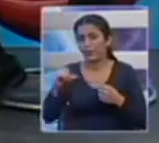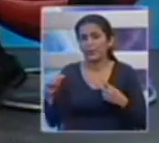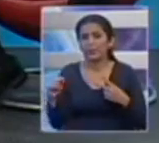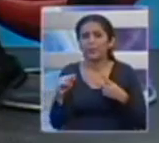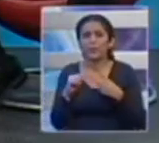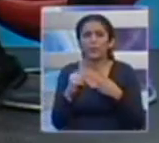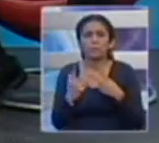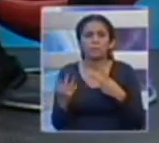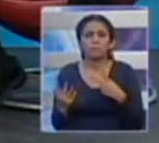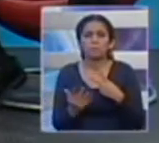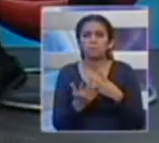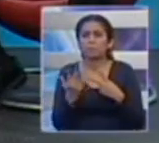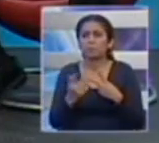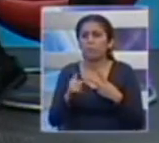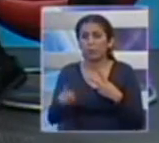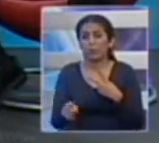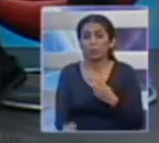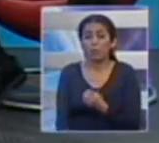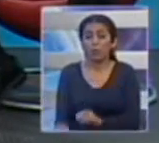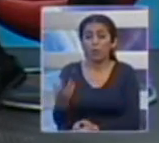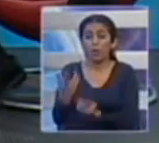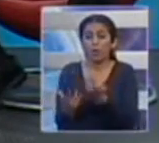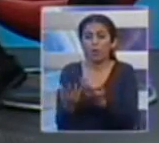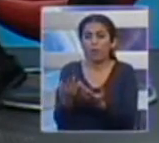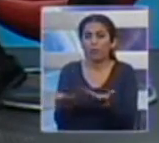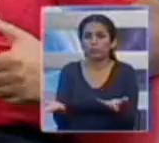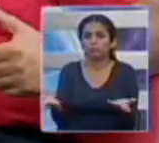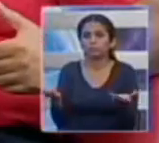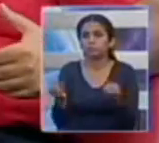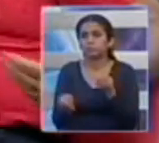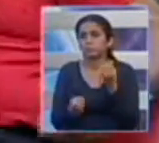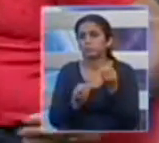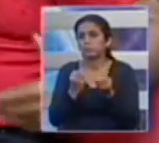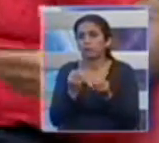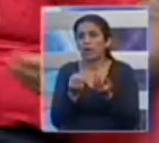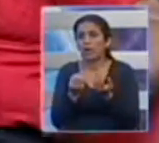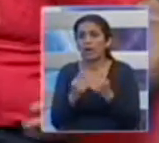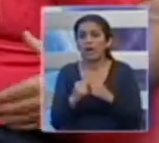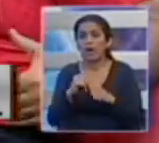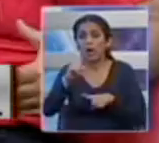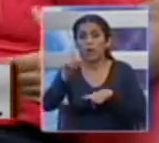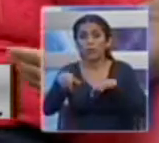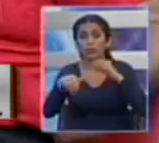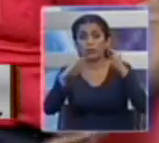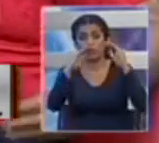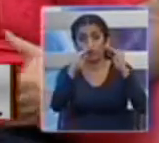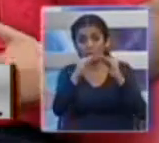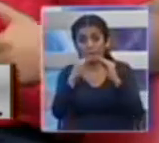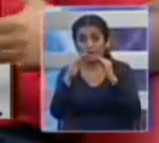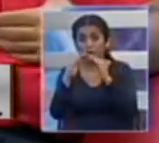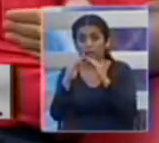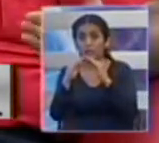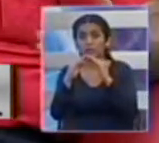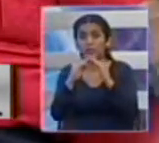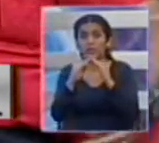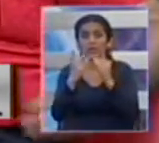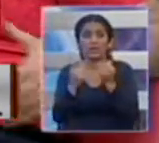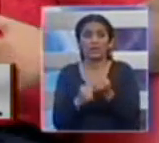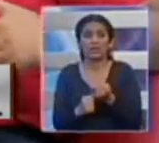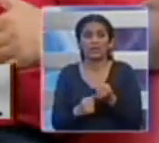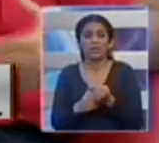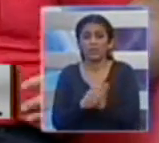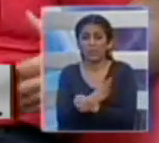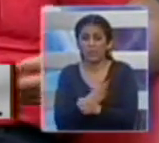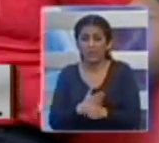elementales, básicas. Muy básicas, ¿no? Nosotros tenemos en muchos lugares de la ciudad viviendas precarias, viviendas de madera, viviendas de